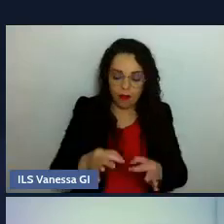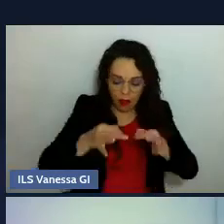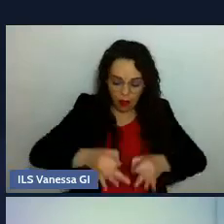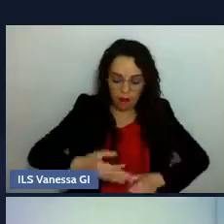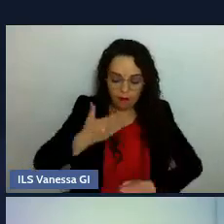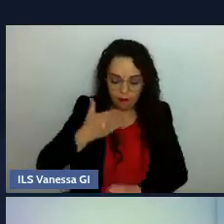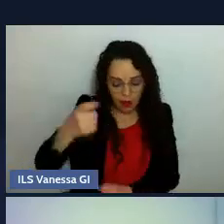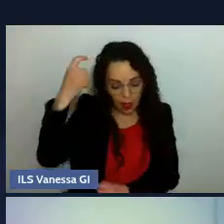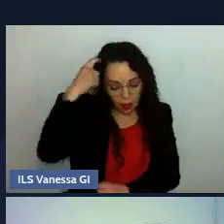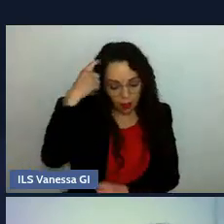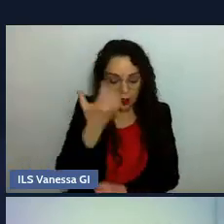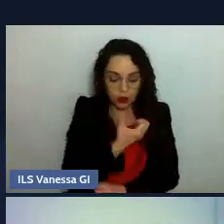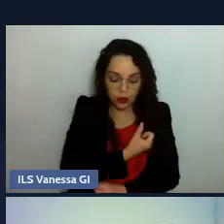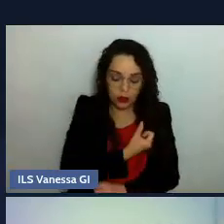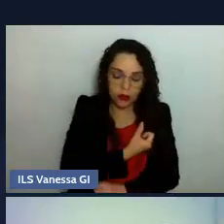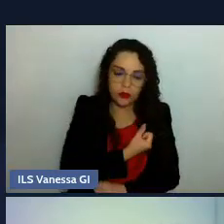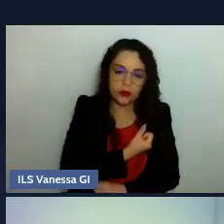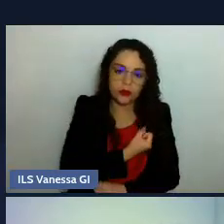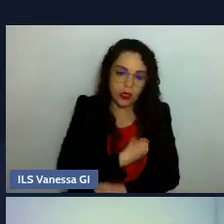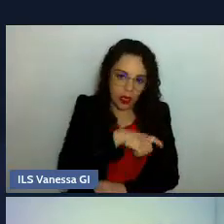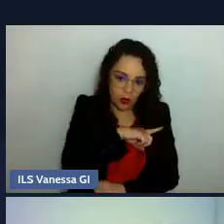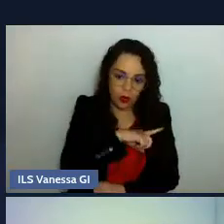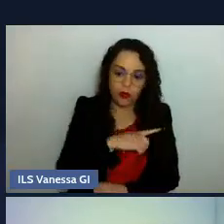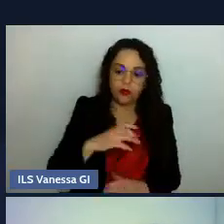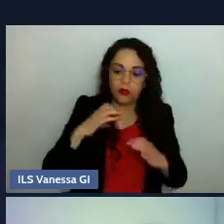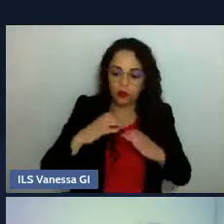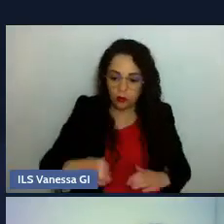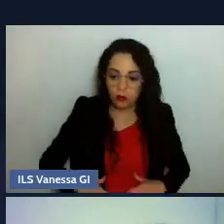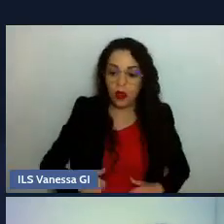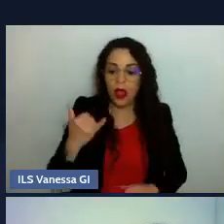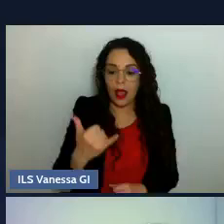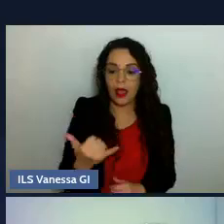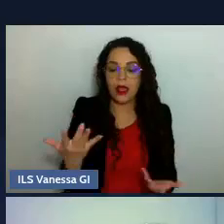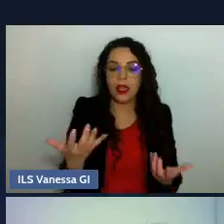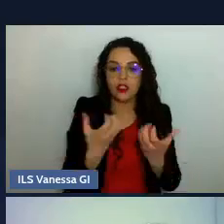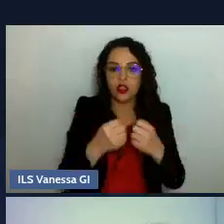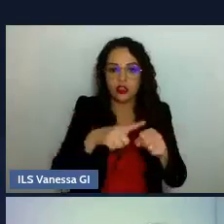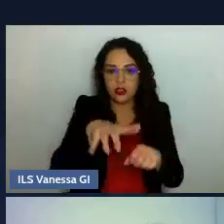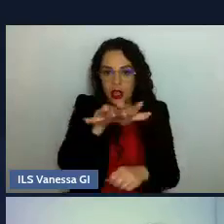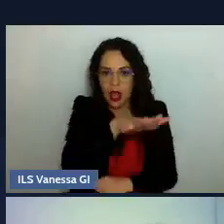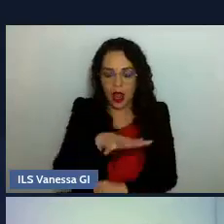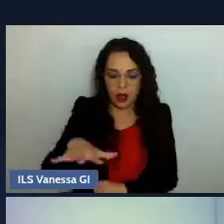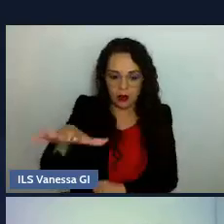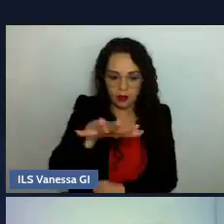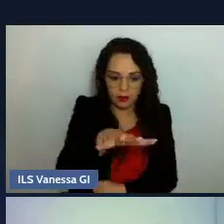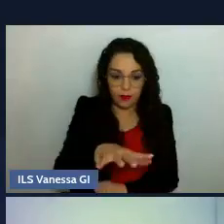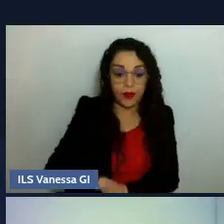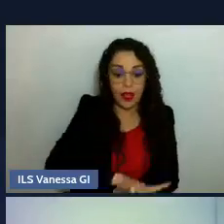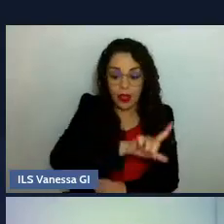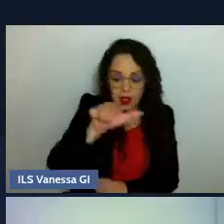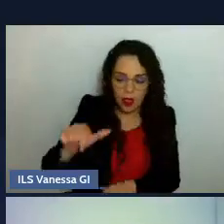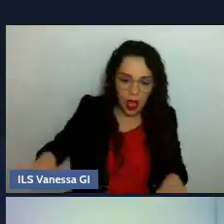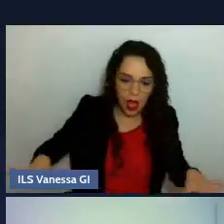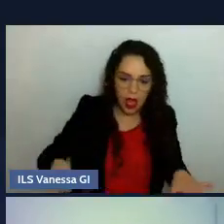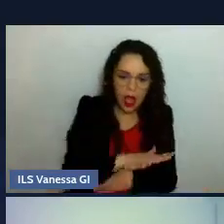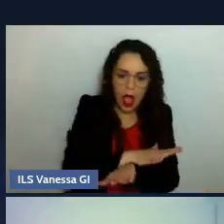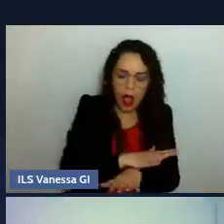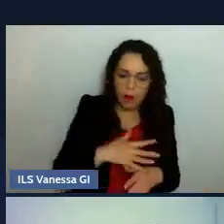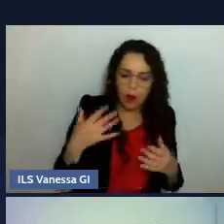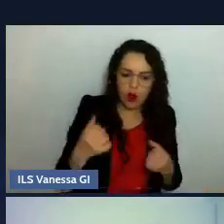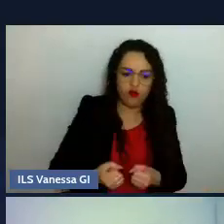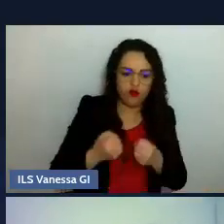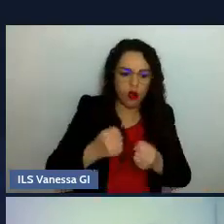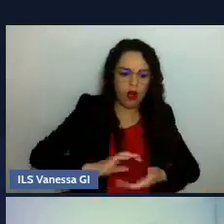y social. Después de esto viene un gran cambio y surge lo que es la